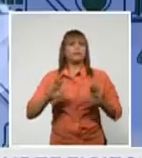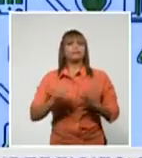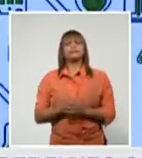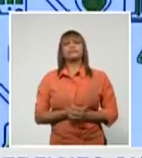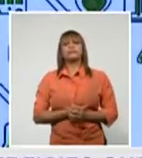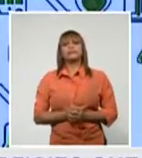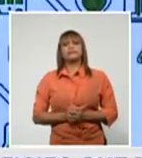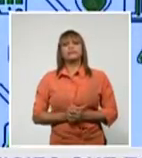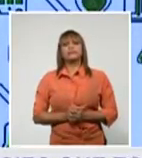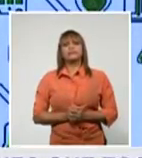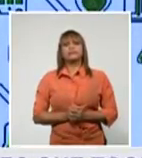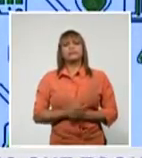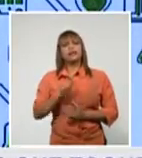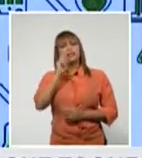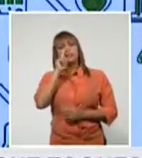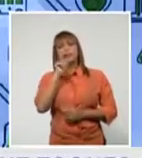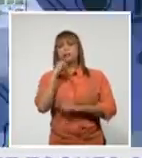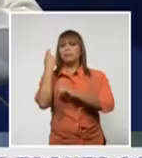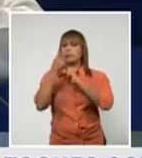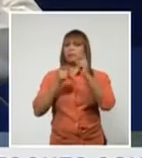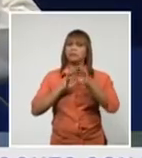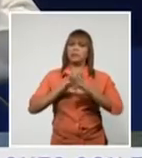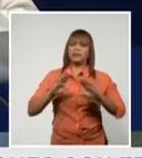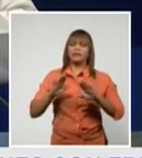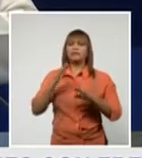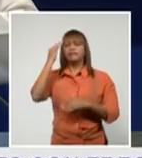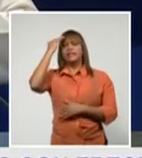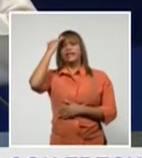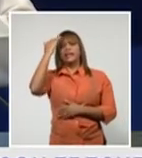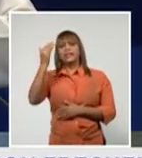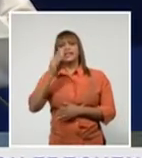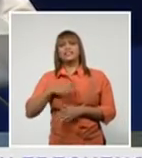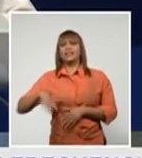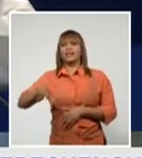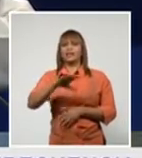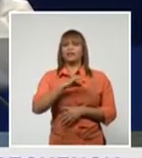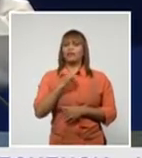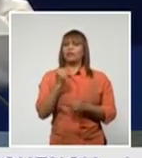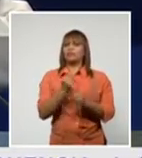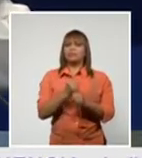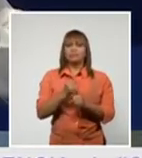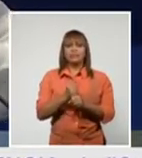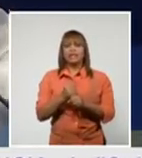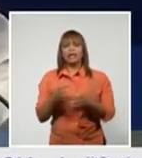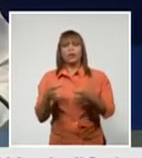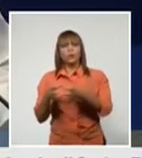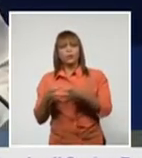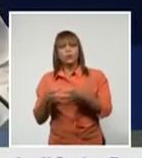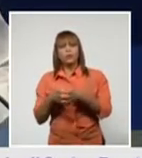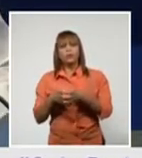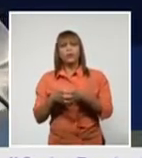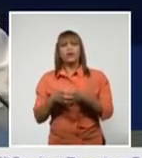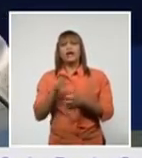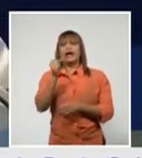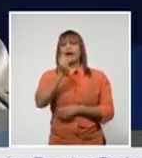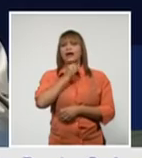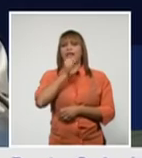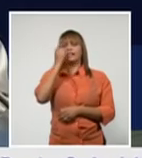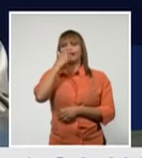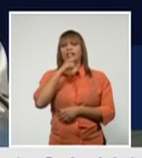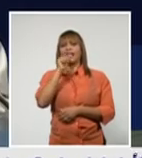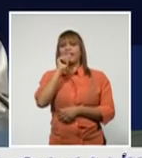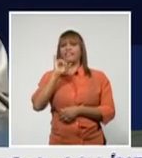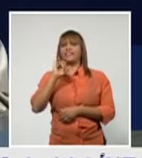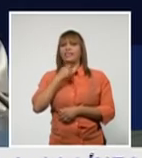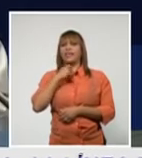Así terminamos la ronda de preguntas, doctor. Bueno, gracias a todo el equipo, gracias a Abdiel, que sabemos ahora hace algunas